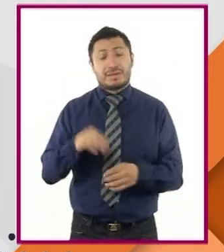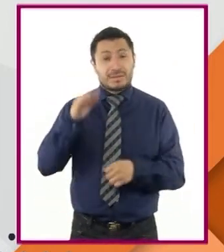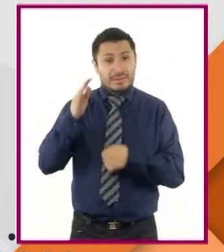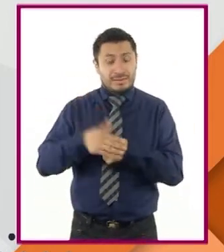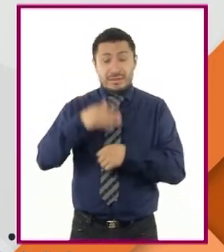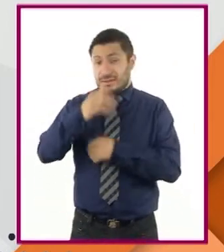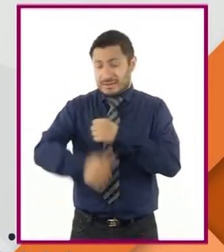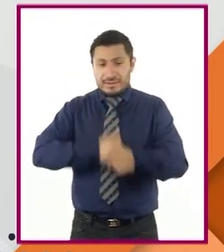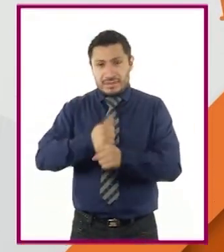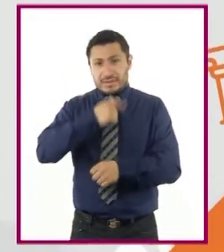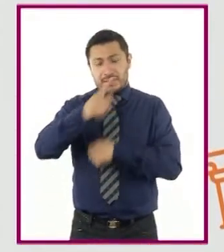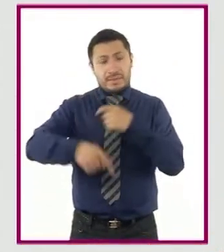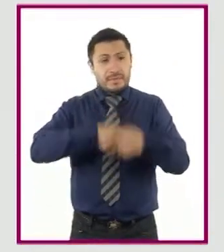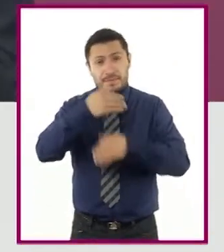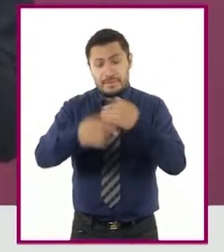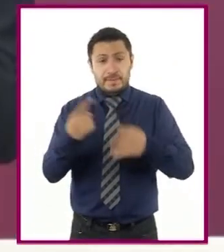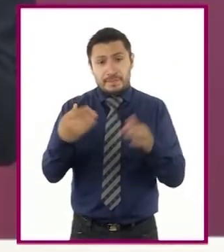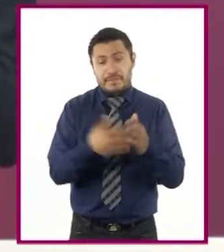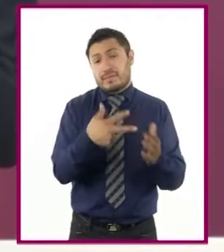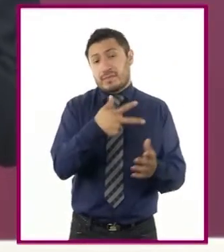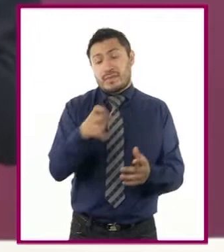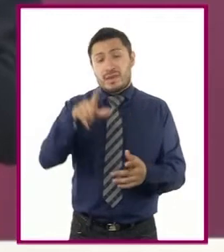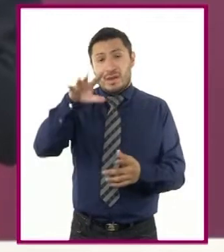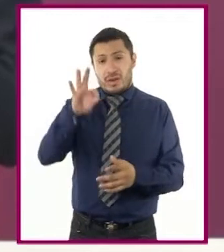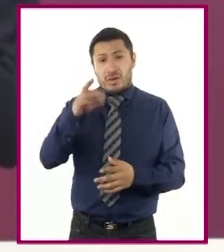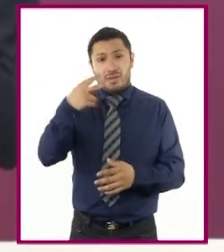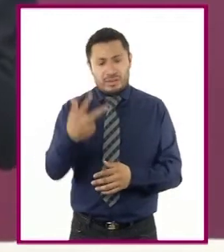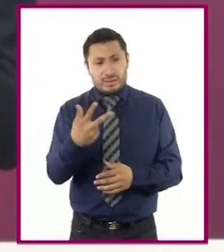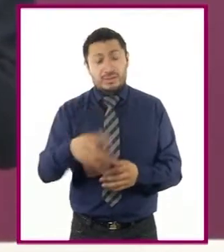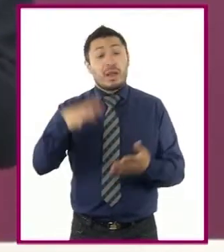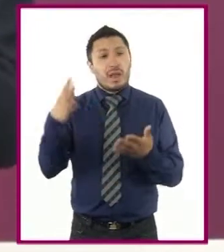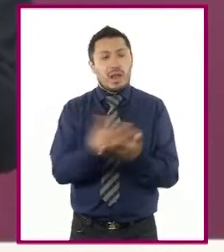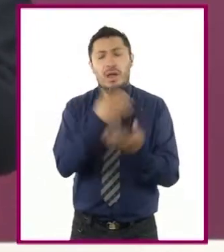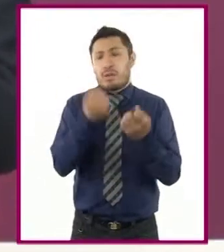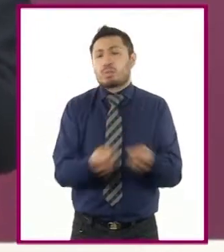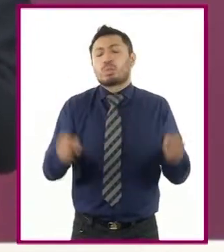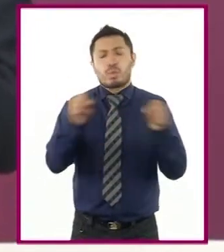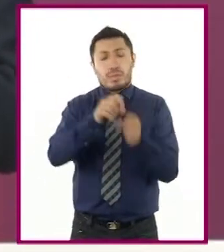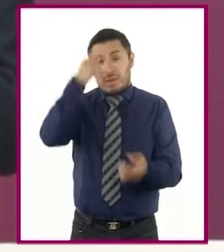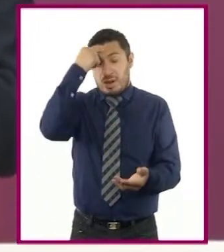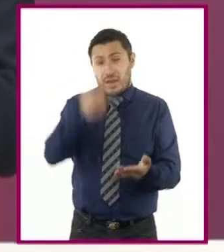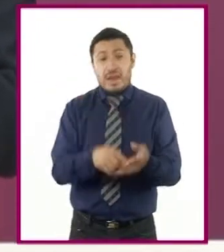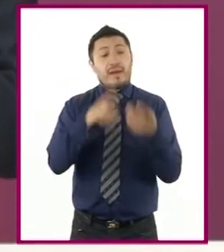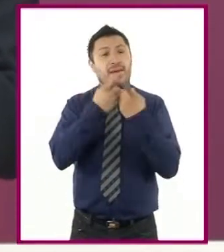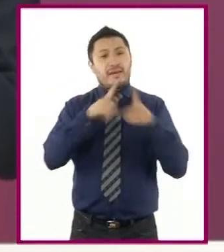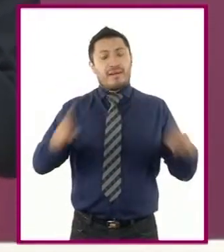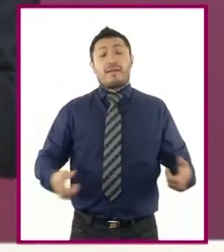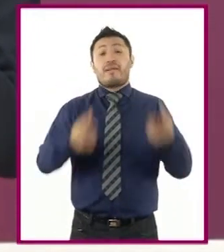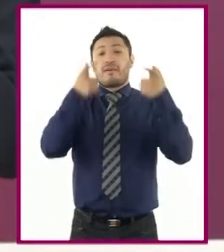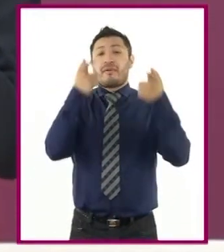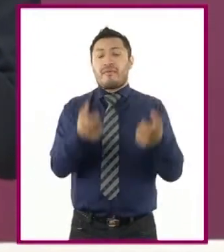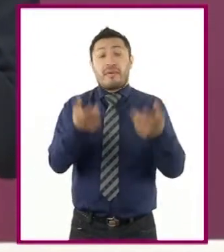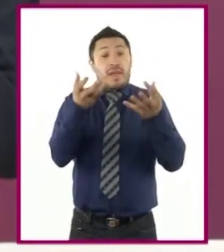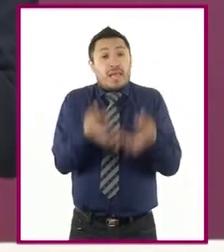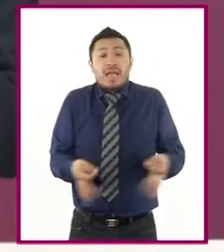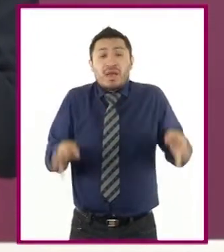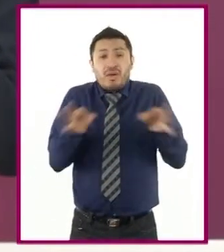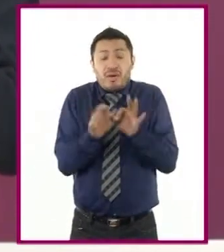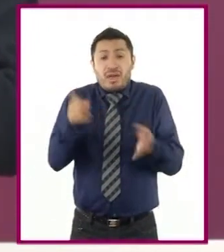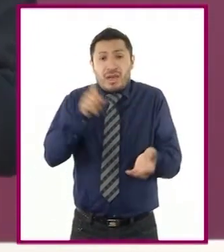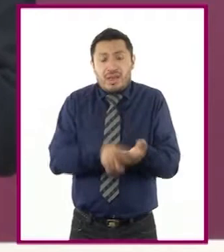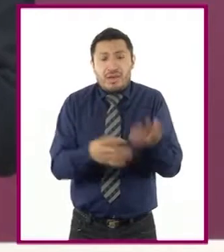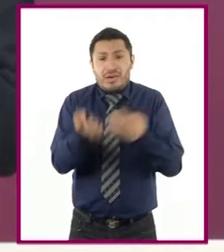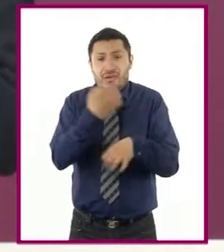a 1848. Era el triunfo de una sociedad que creía que el desarrollo económico radicaba en la empresa